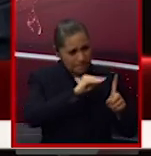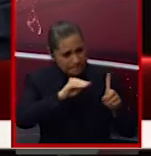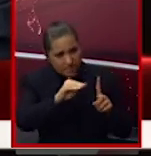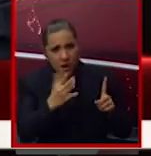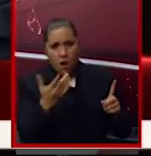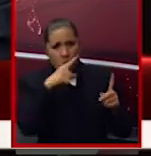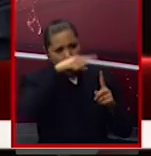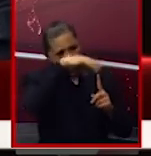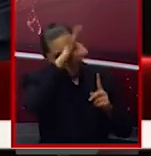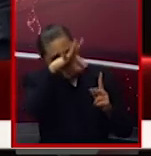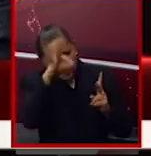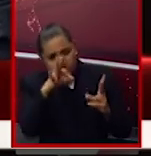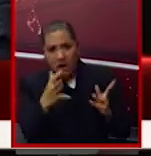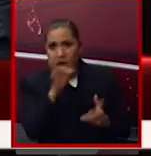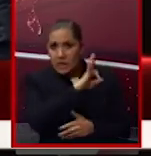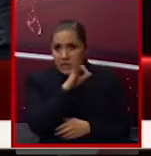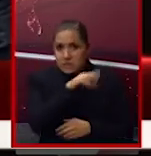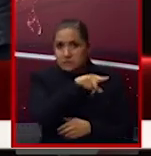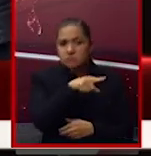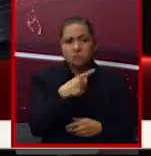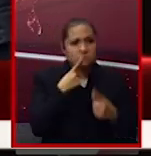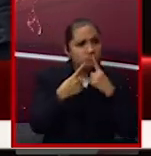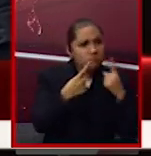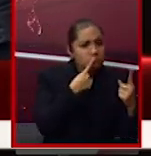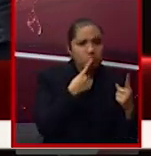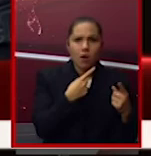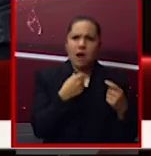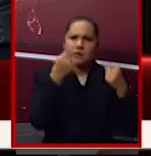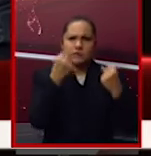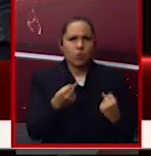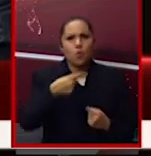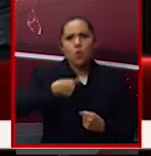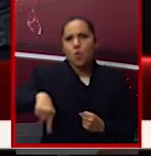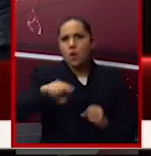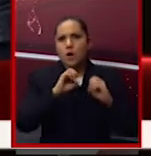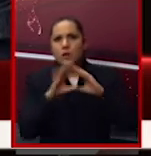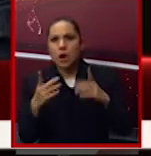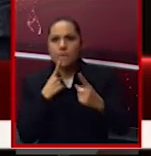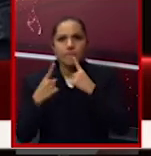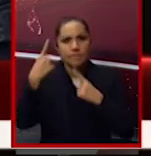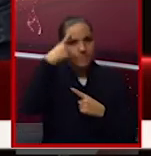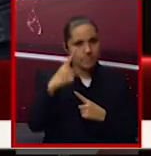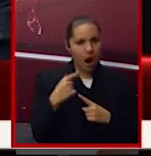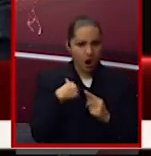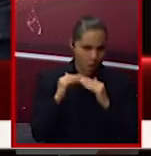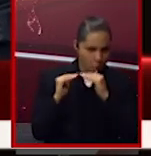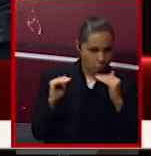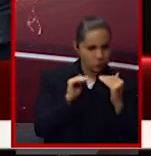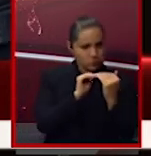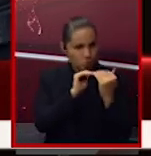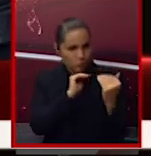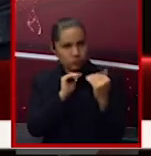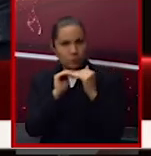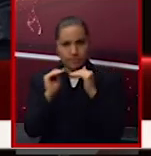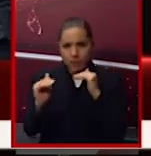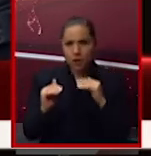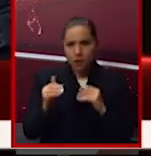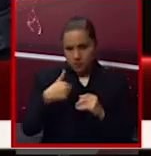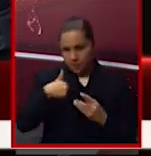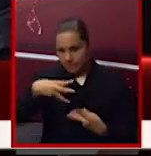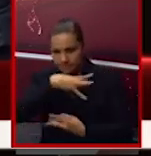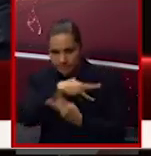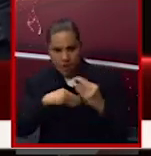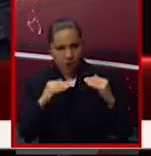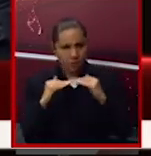ya se hubieran puesto de acuerdo, repartiéndose de manera equitativa como lo hacen cuando se eligen a otros funcionarios